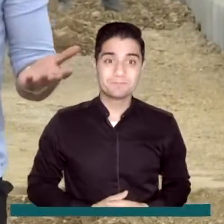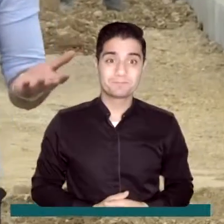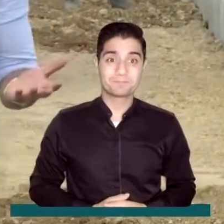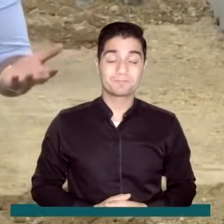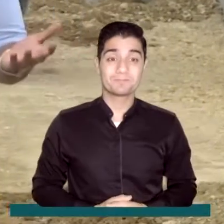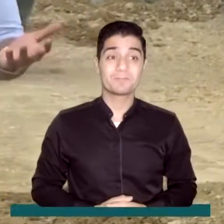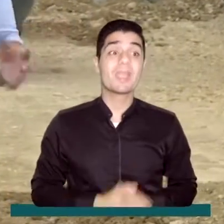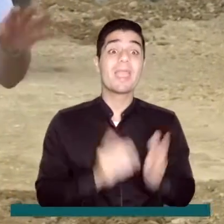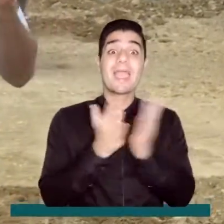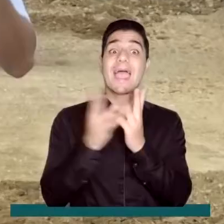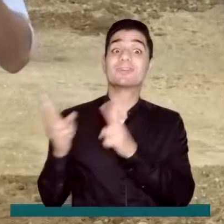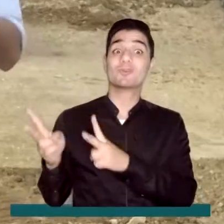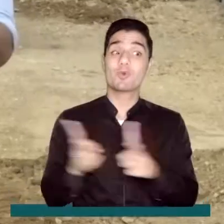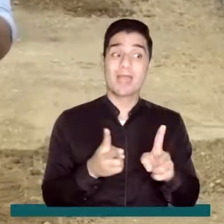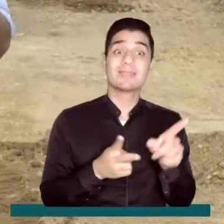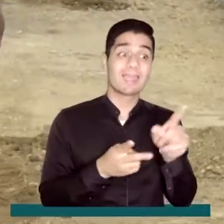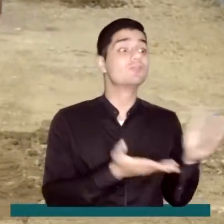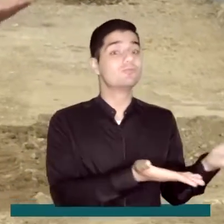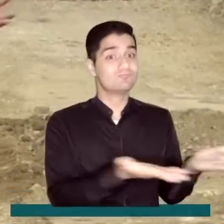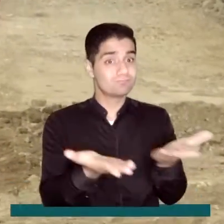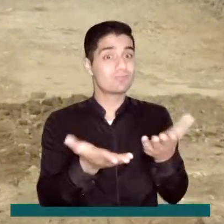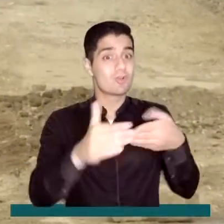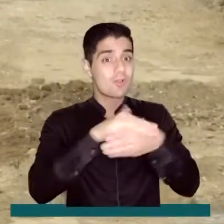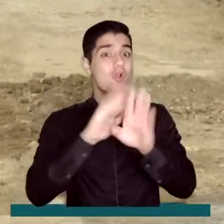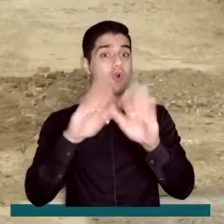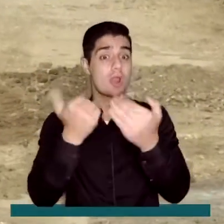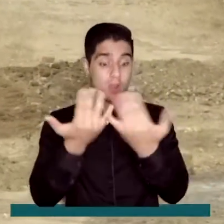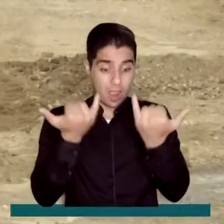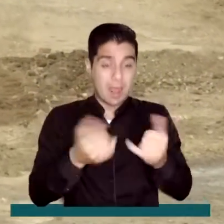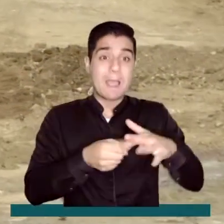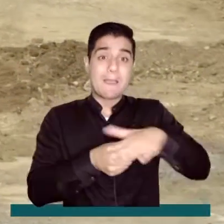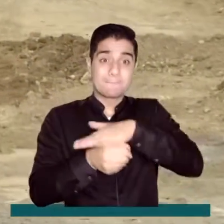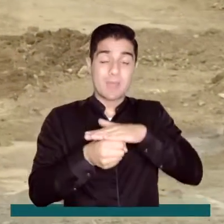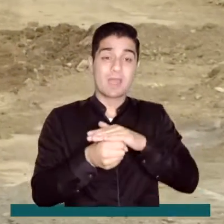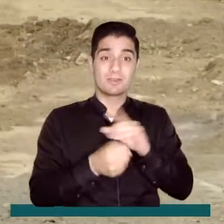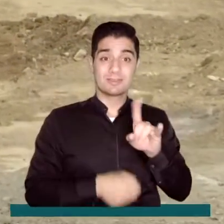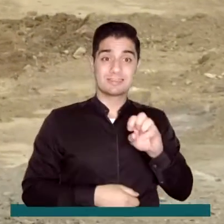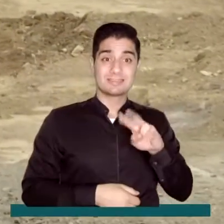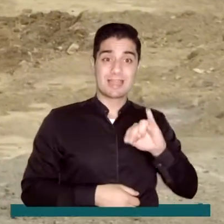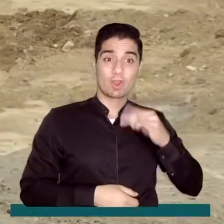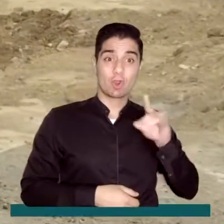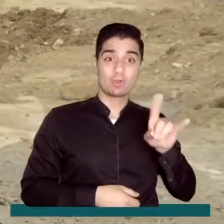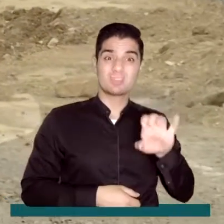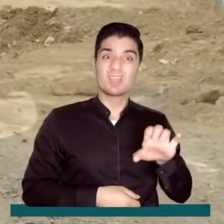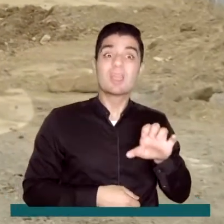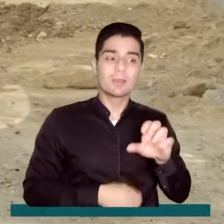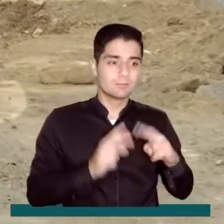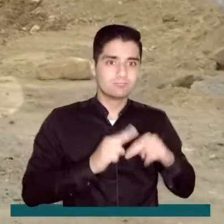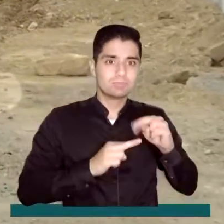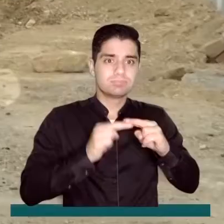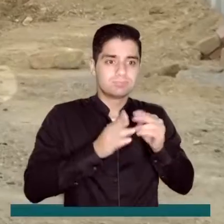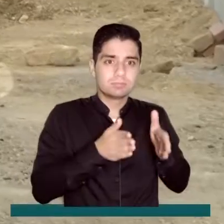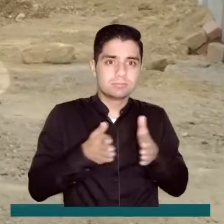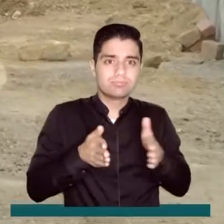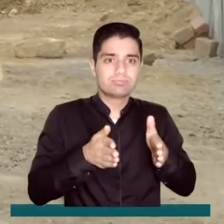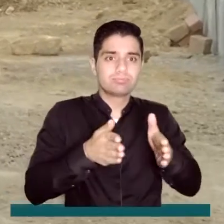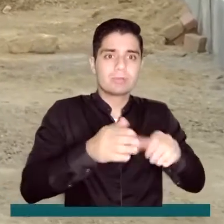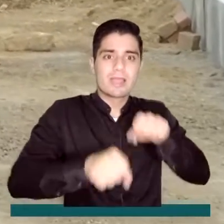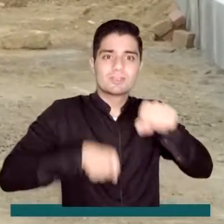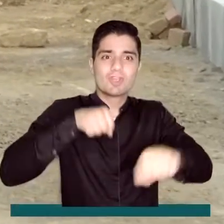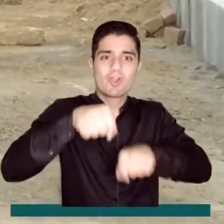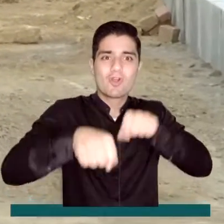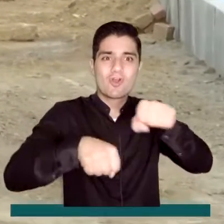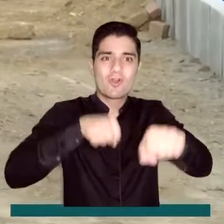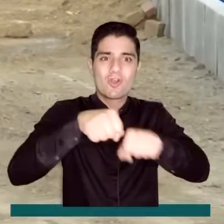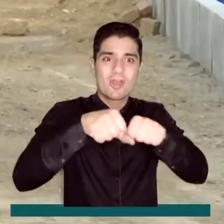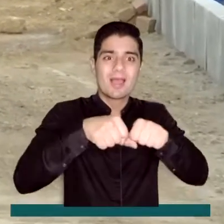facilitarle a los estudiantes su llegada al mega colegio aquí en el barrio san josé se está construyendo una ciclorruta de 600